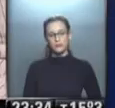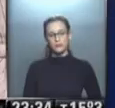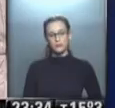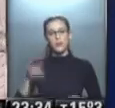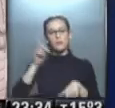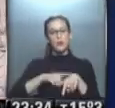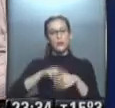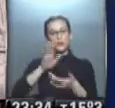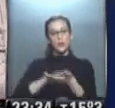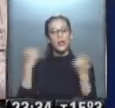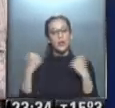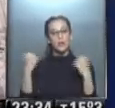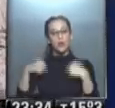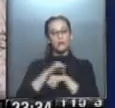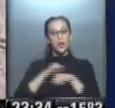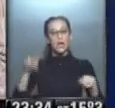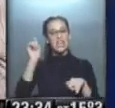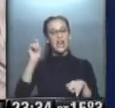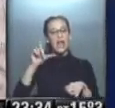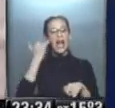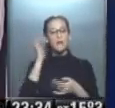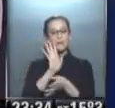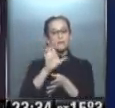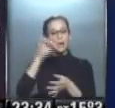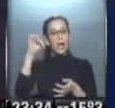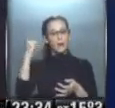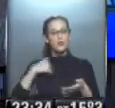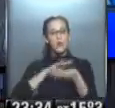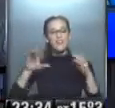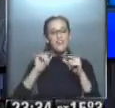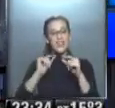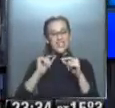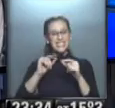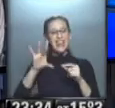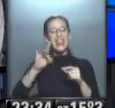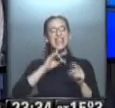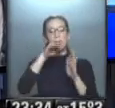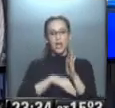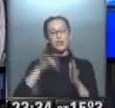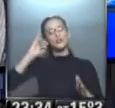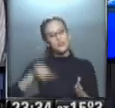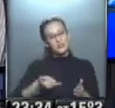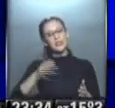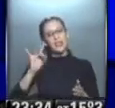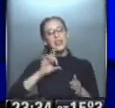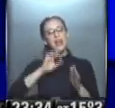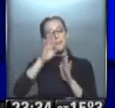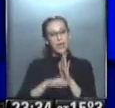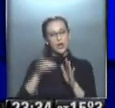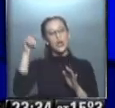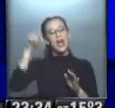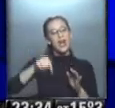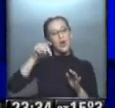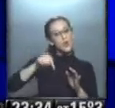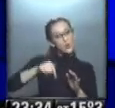Es el momento de los deportes en este programa, es el momento de Gaby Previtera. Una nueva fecha, un técnico menos, es así, ¿no? Exactamente, un técnico menos. Pero en este